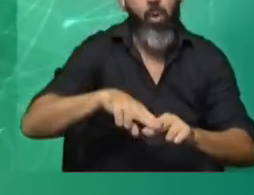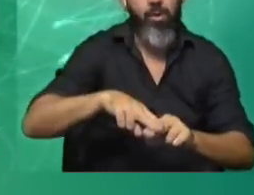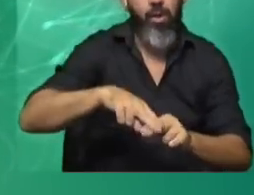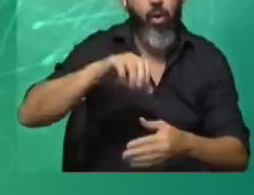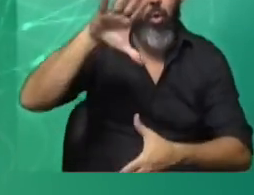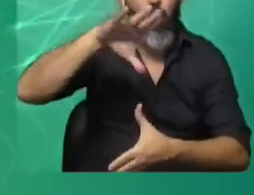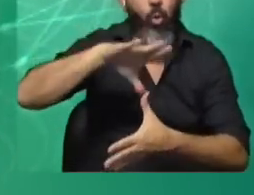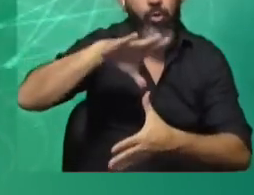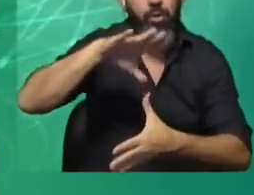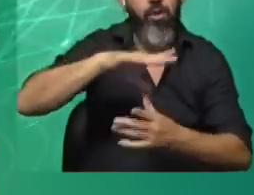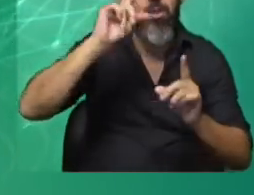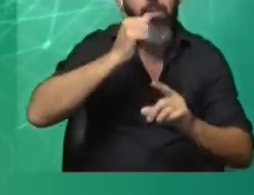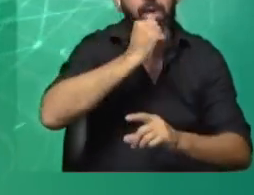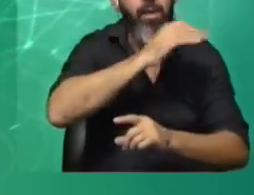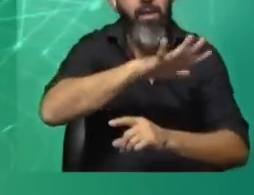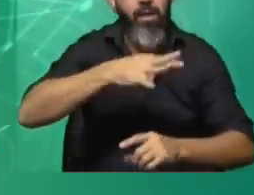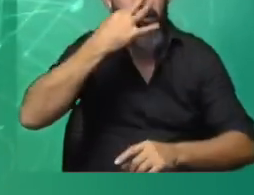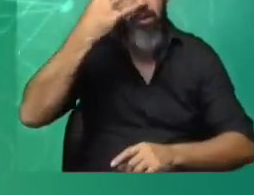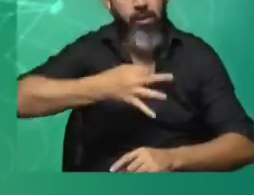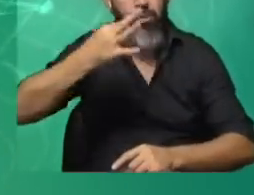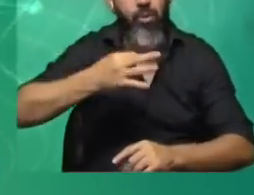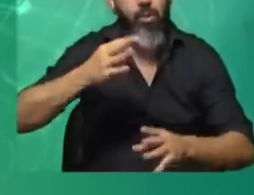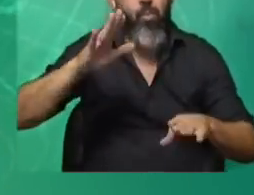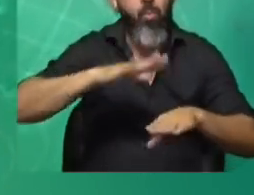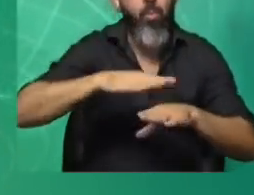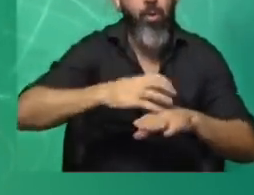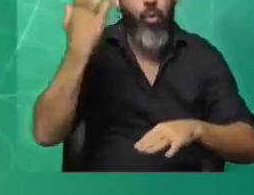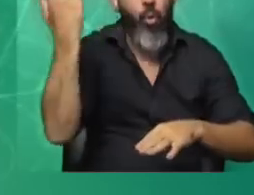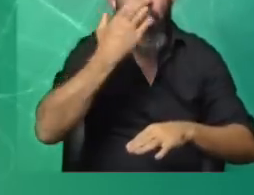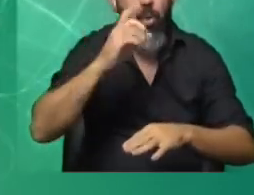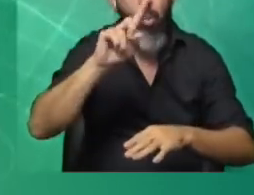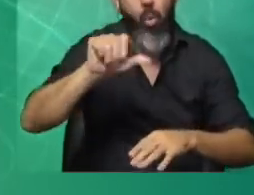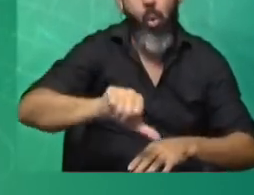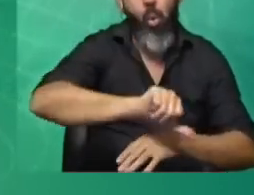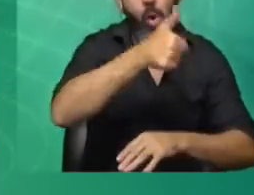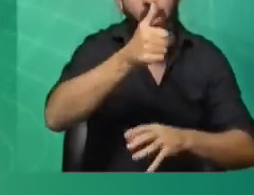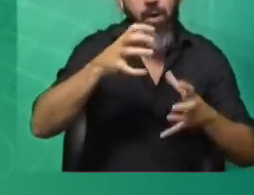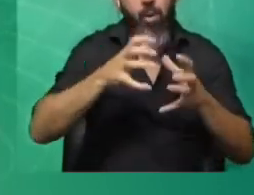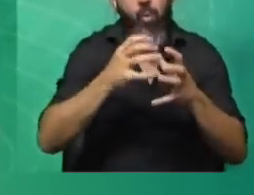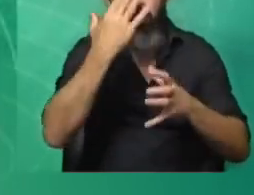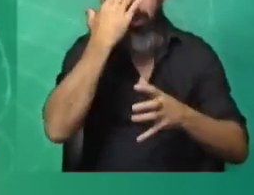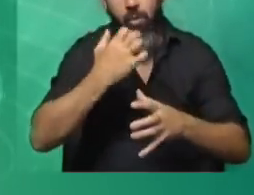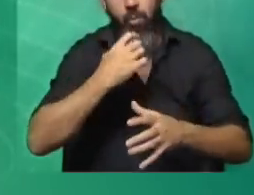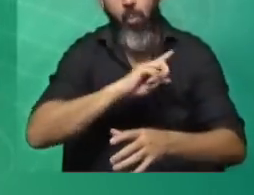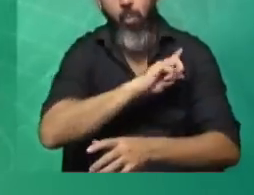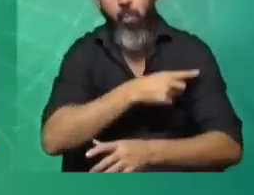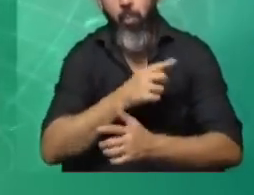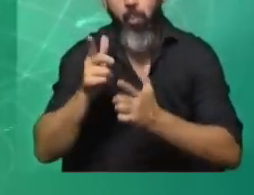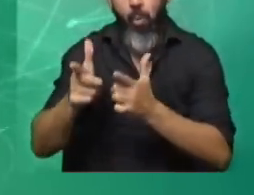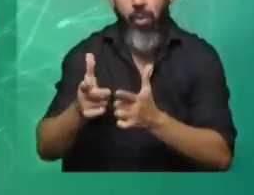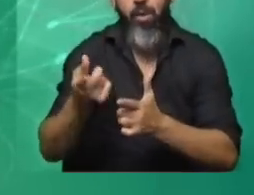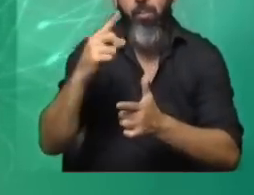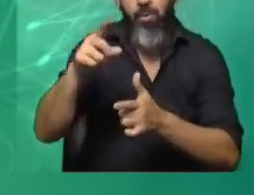Continente sino también en la historia real de una época Trágica donde unos ganaron a grupos terroristas con el poder militar pero